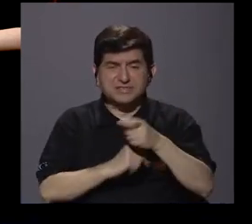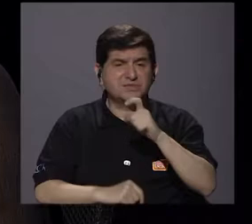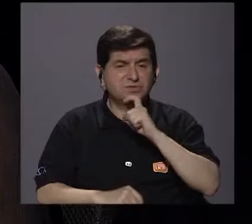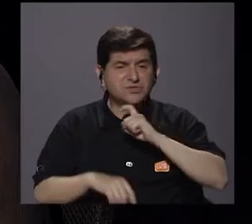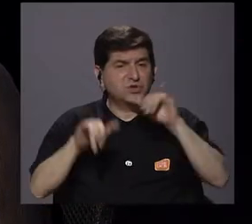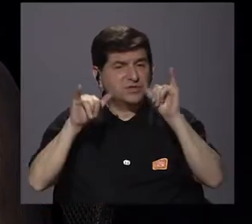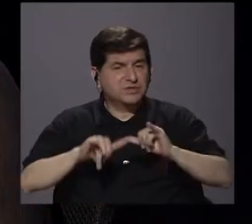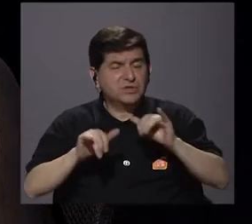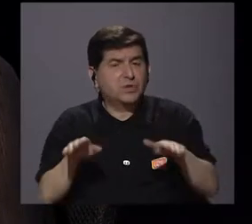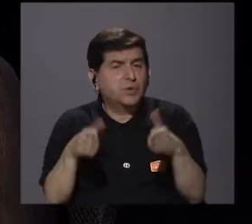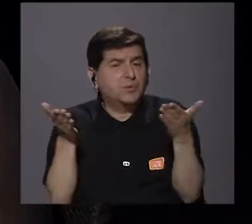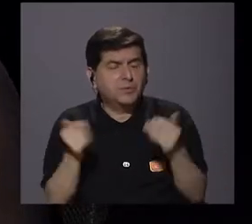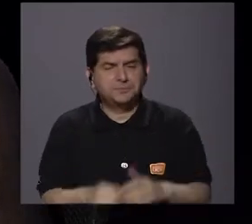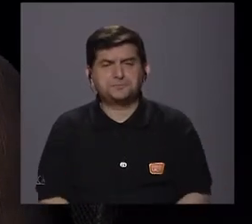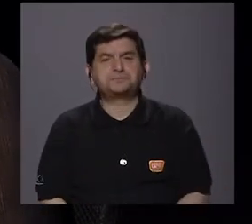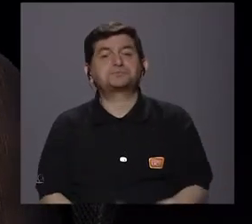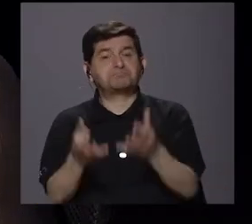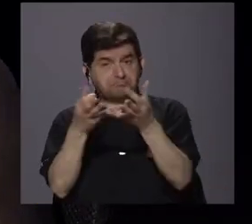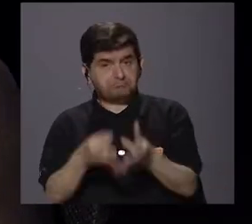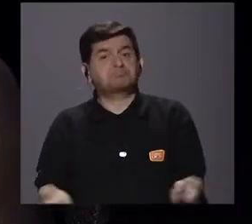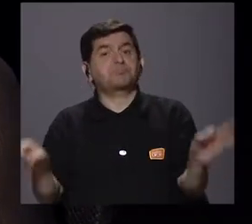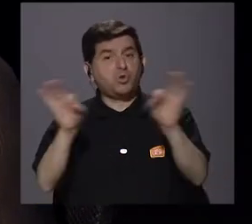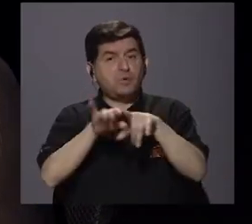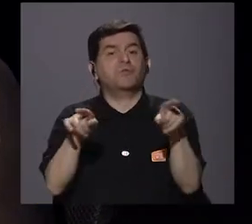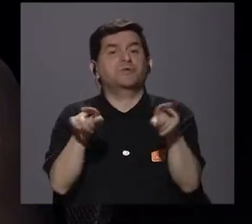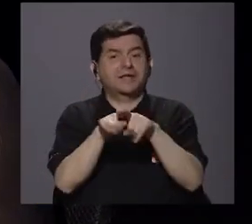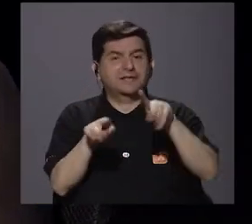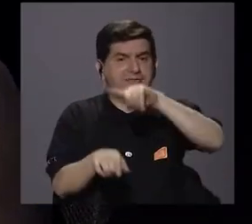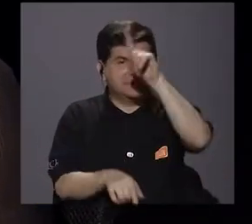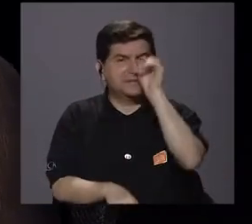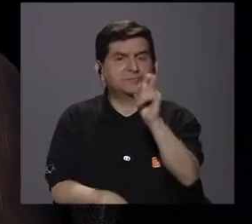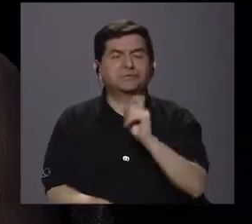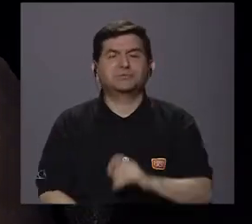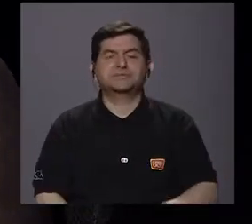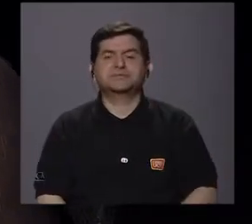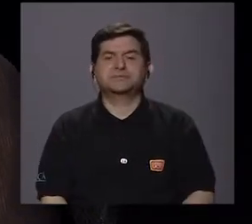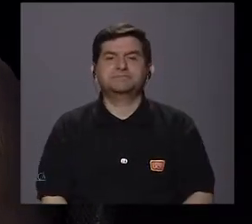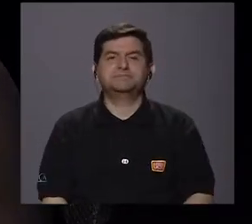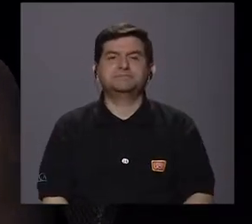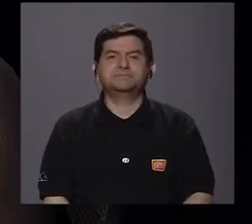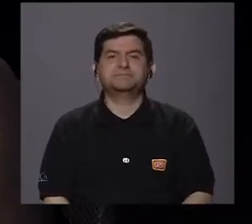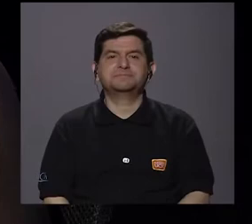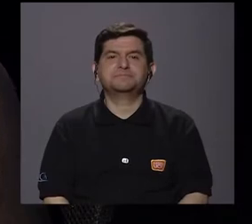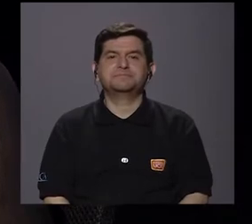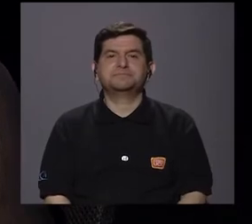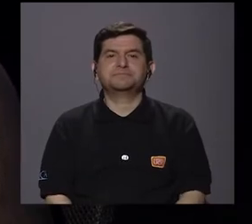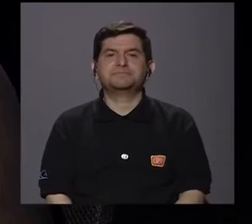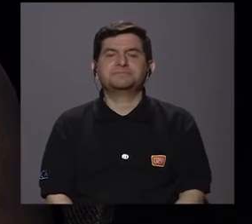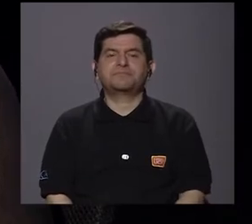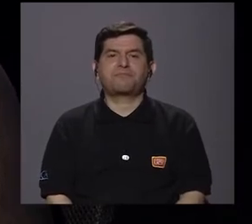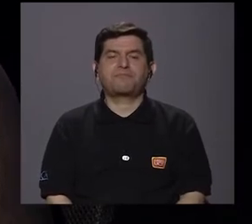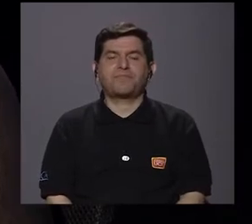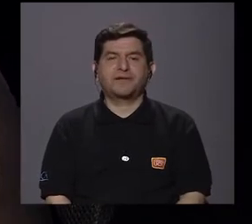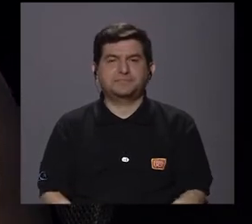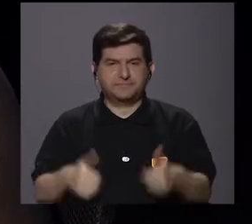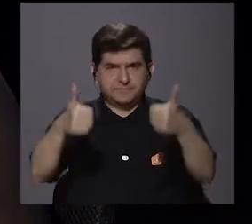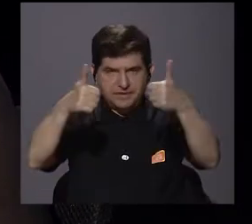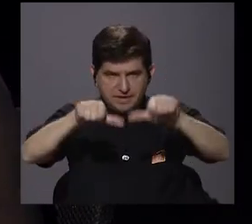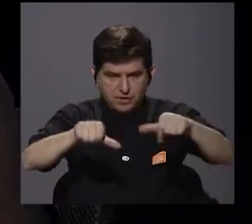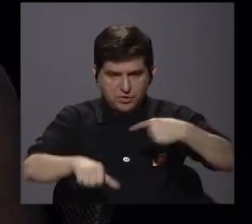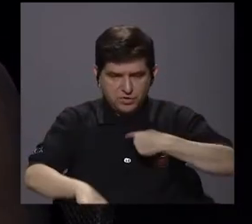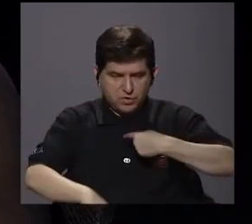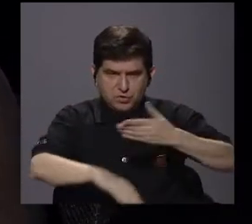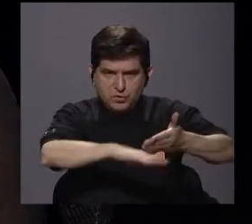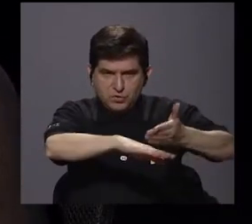sostenerse? Sí, muy importante también su pregunta. Bueno, conforme yo